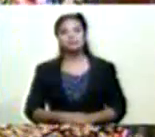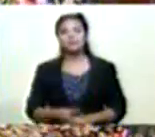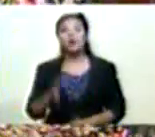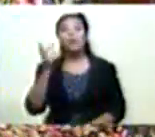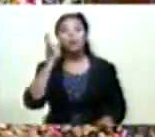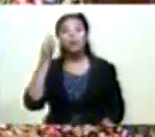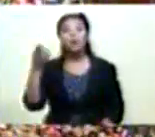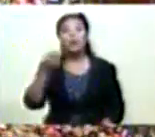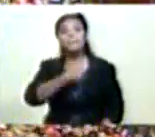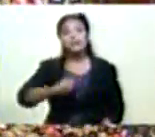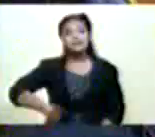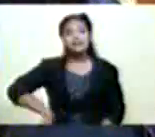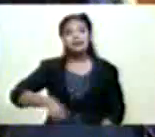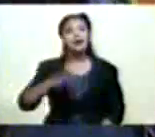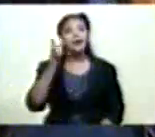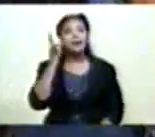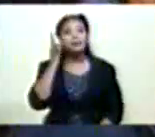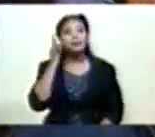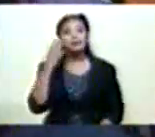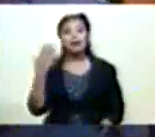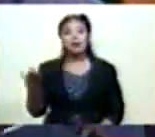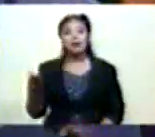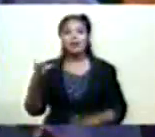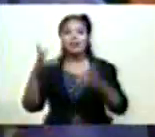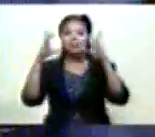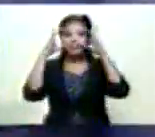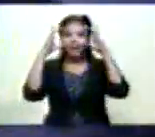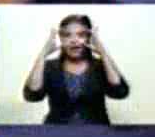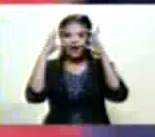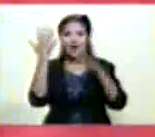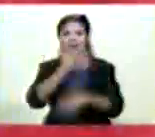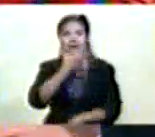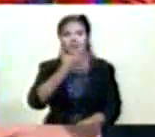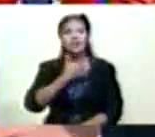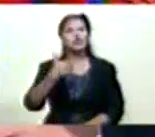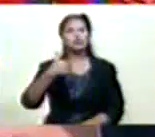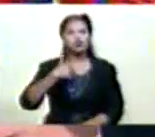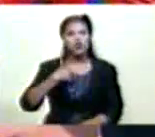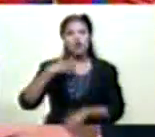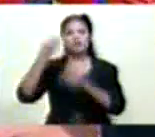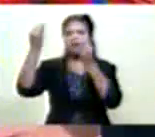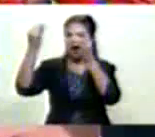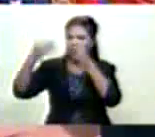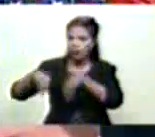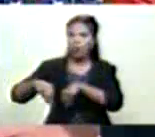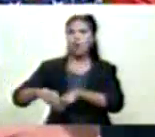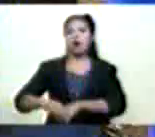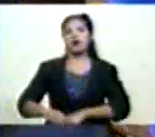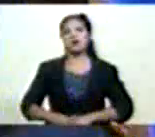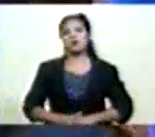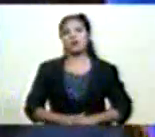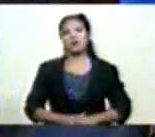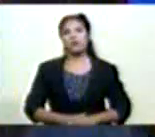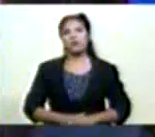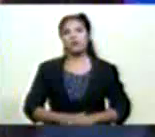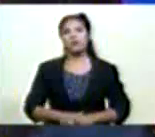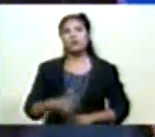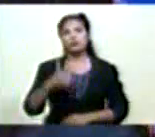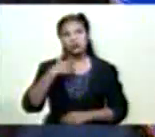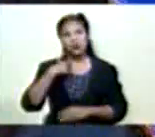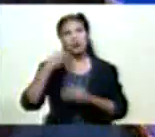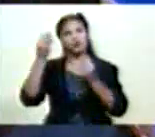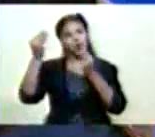Presidenta Delcy Rodríguez, estoy de acuerdo, compañera.